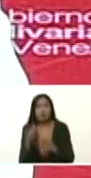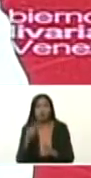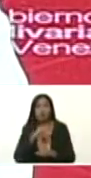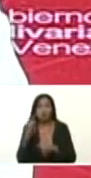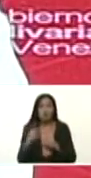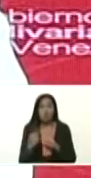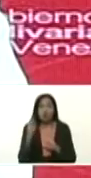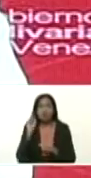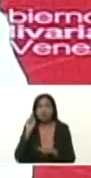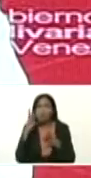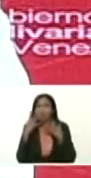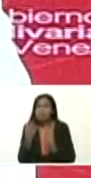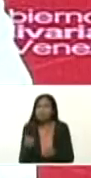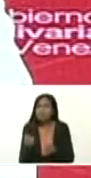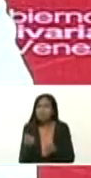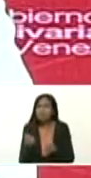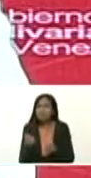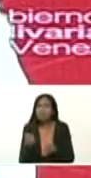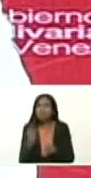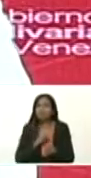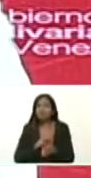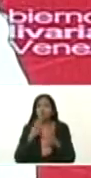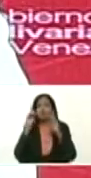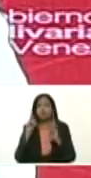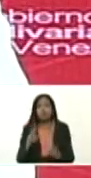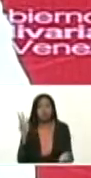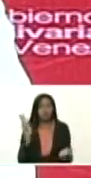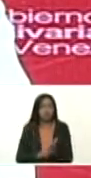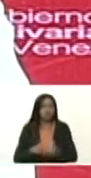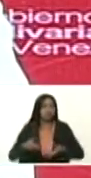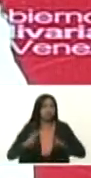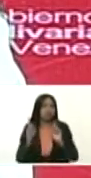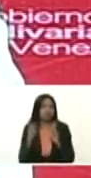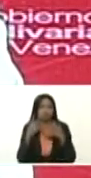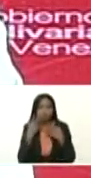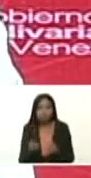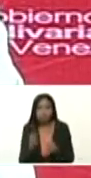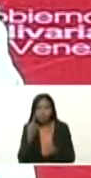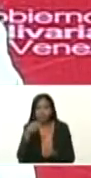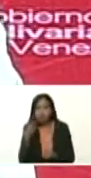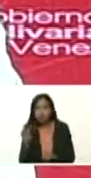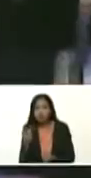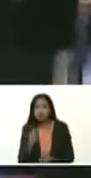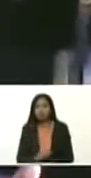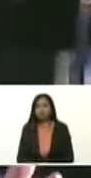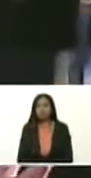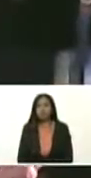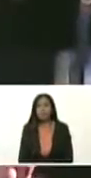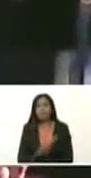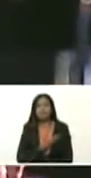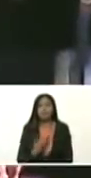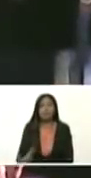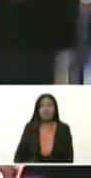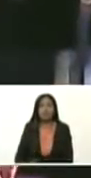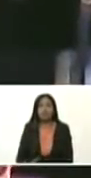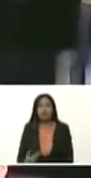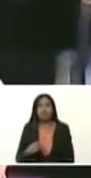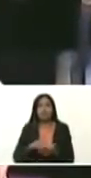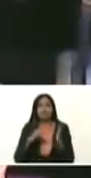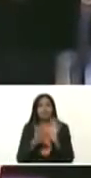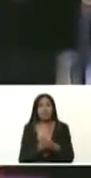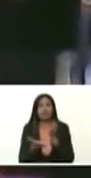necesito entender para tomar la decisión de inmediato que se haga. ¿Qué me dice? Señor presidente, lo que pasa es